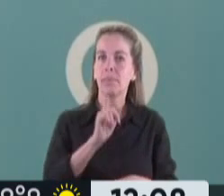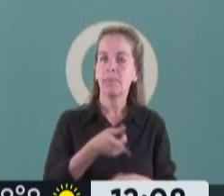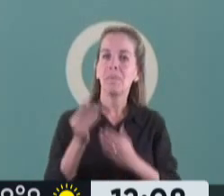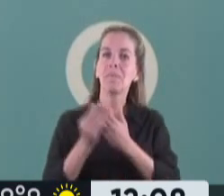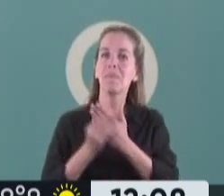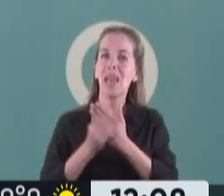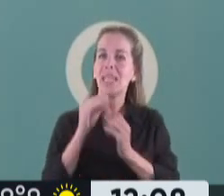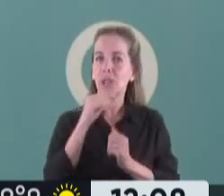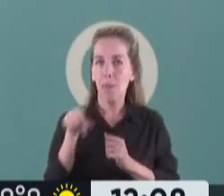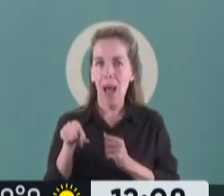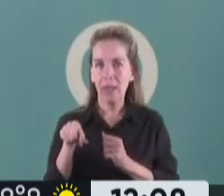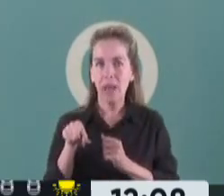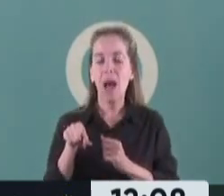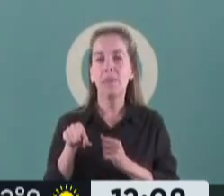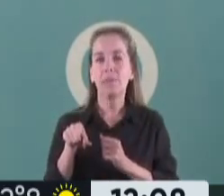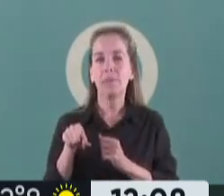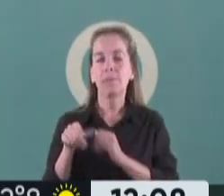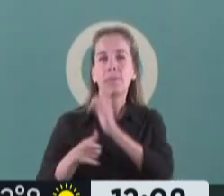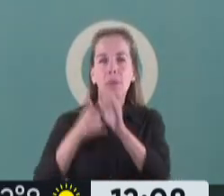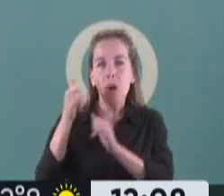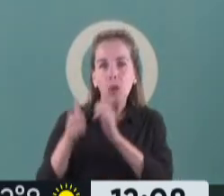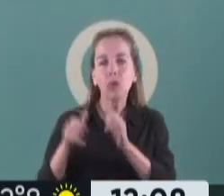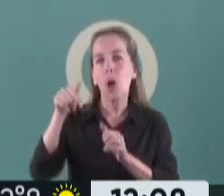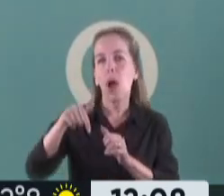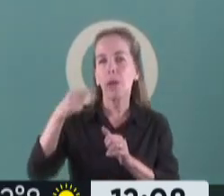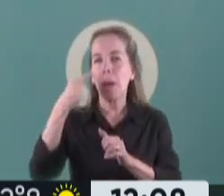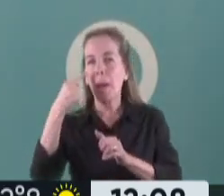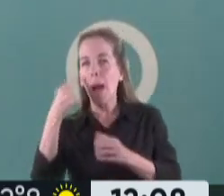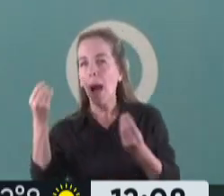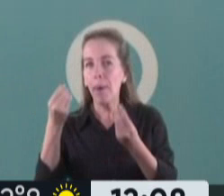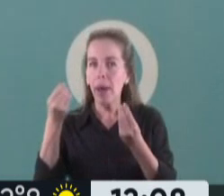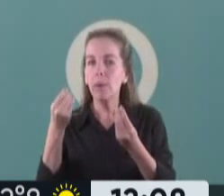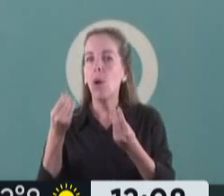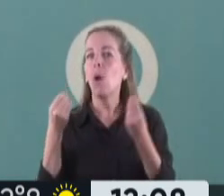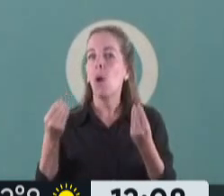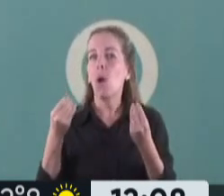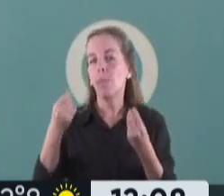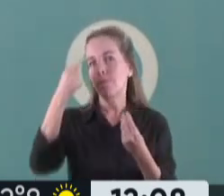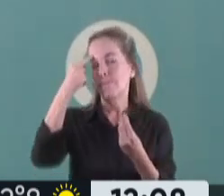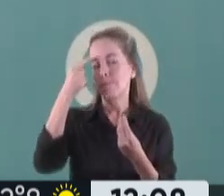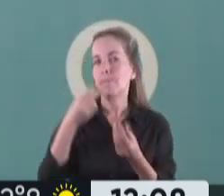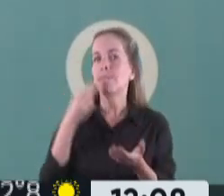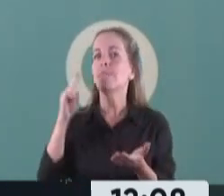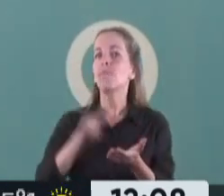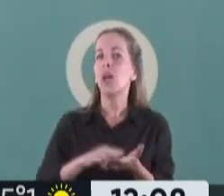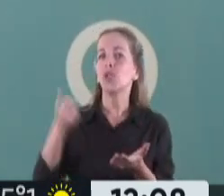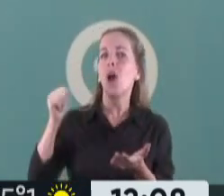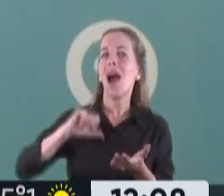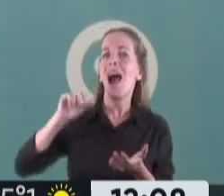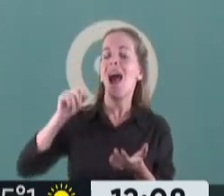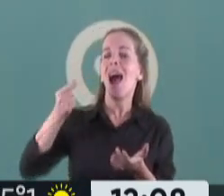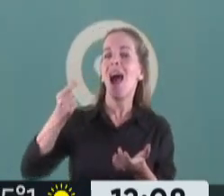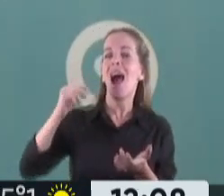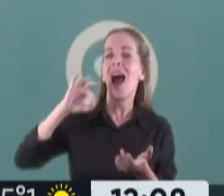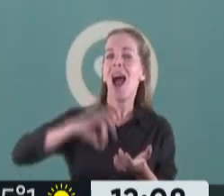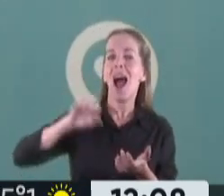ministro informó que está estudiando un alivio en el pago del impuesto a las ganancias para todos los trabajadores